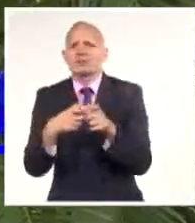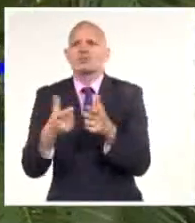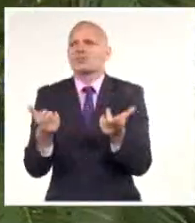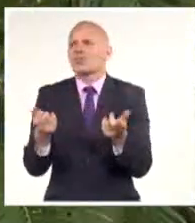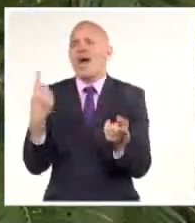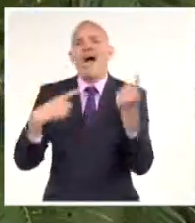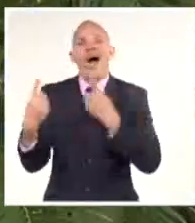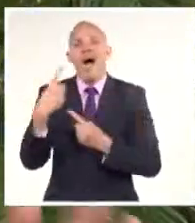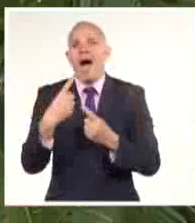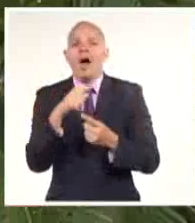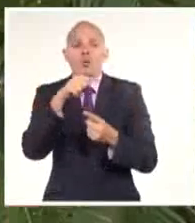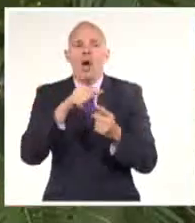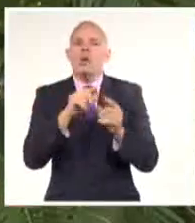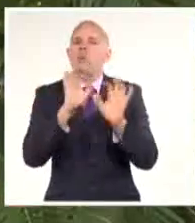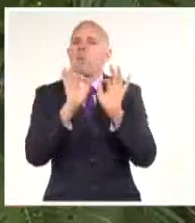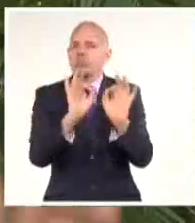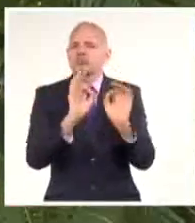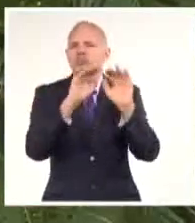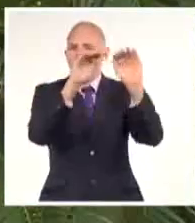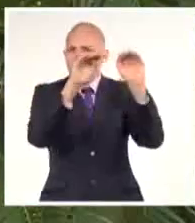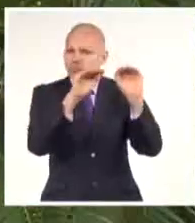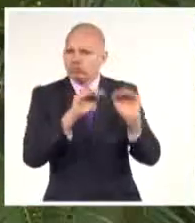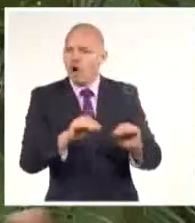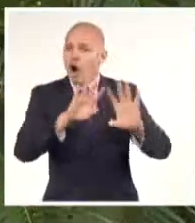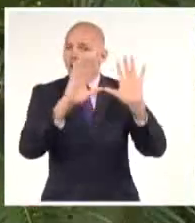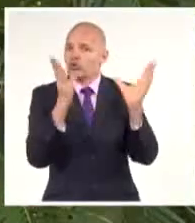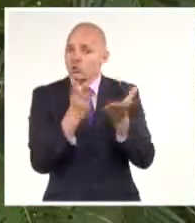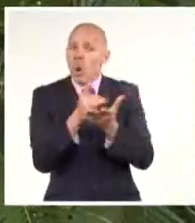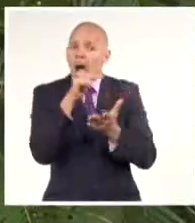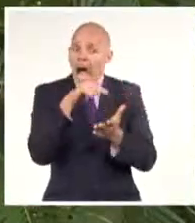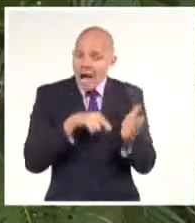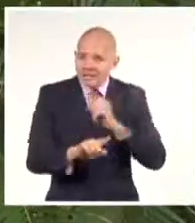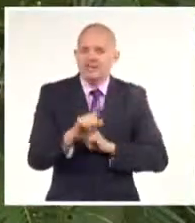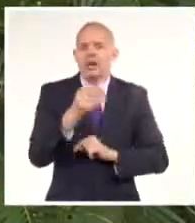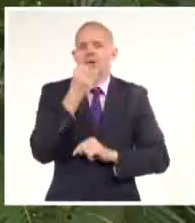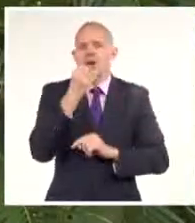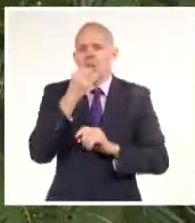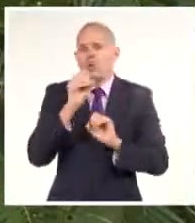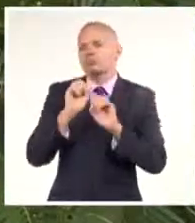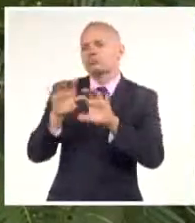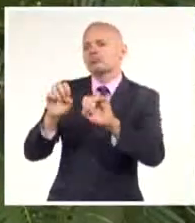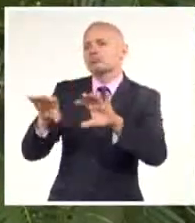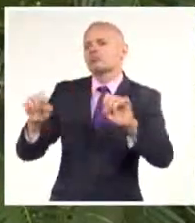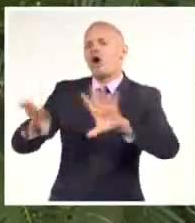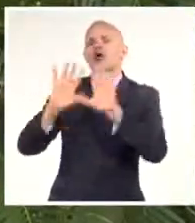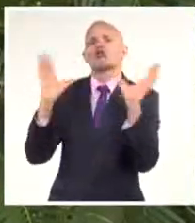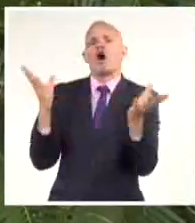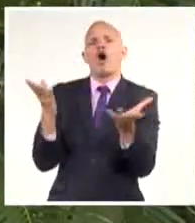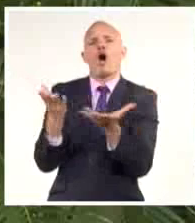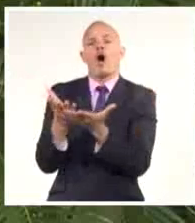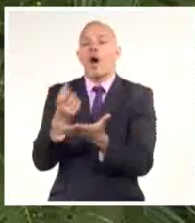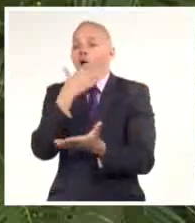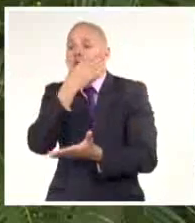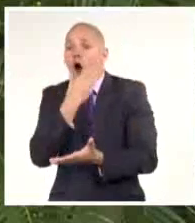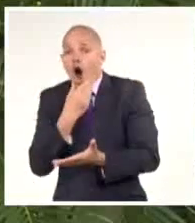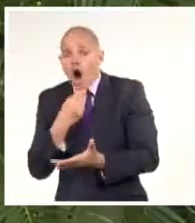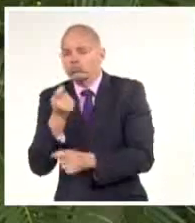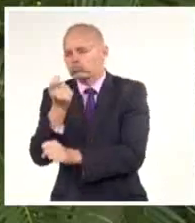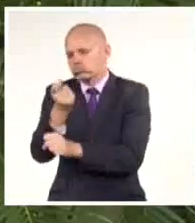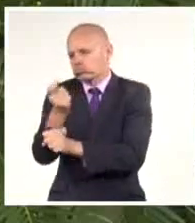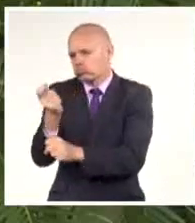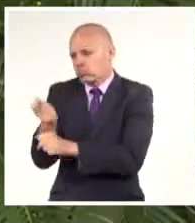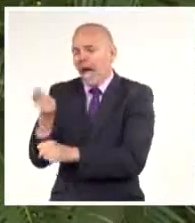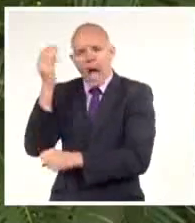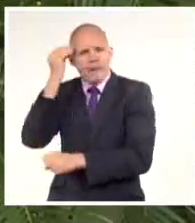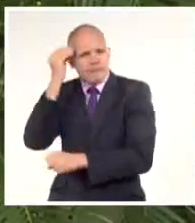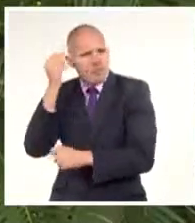centro, para desde ahí poder irradiar esa sabiduría que él tuvo, socializarla con los jóvenes en el momento actual que vive